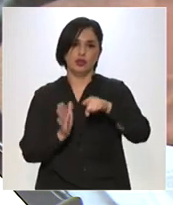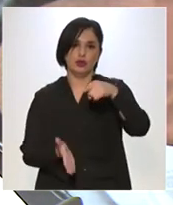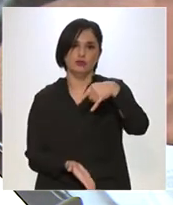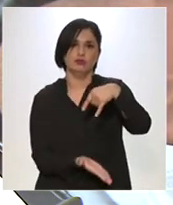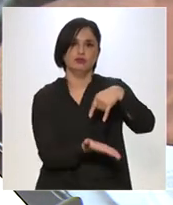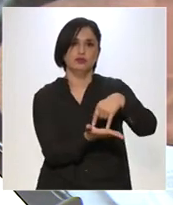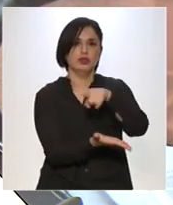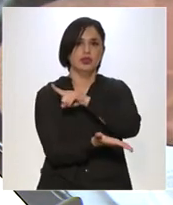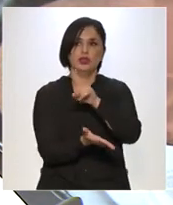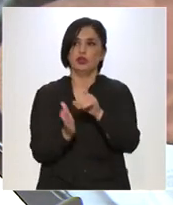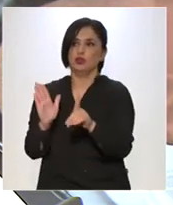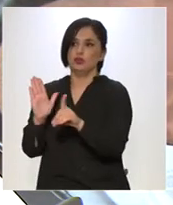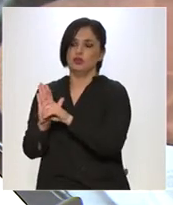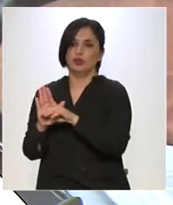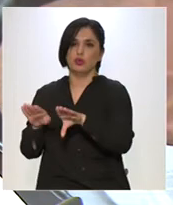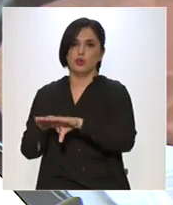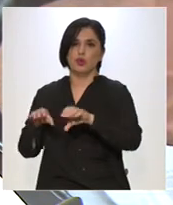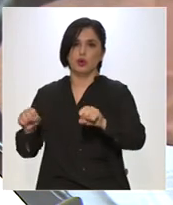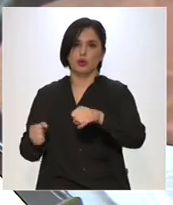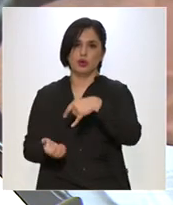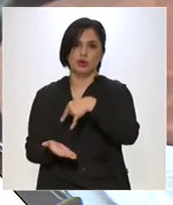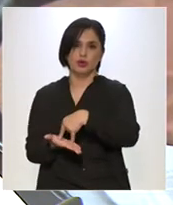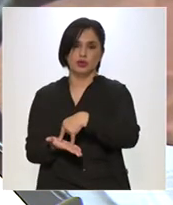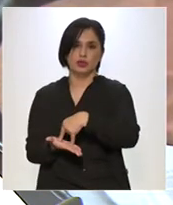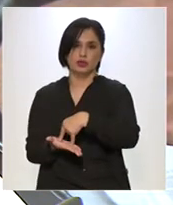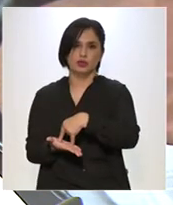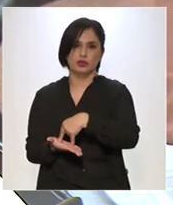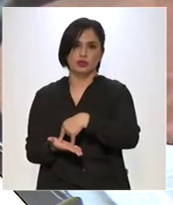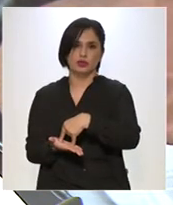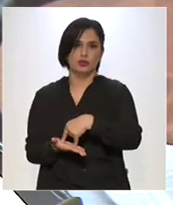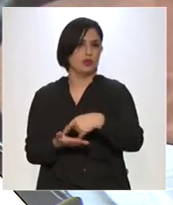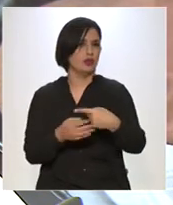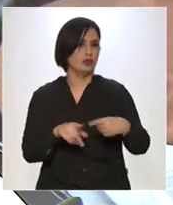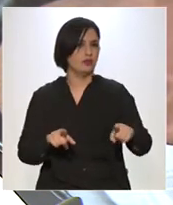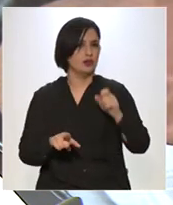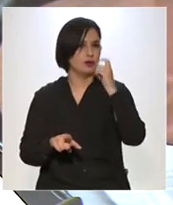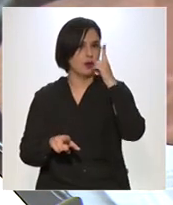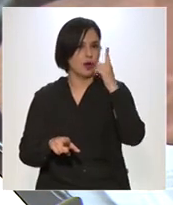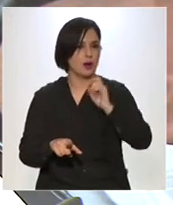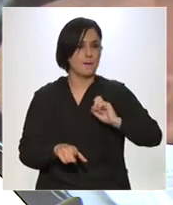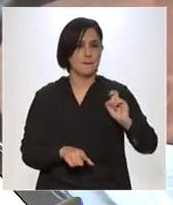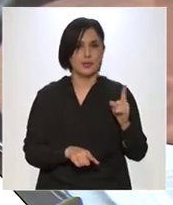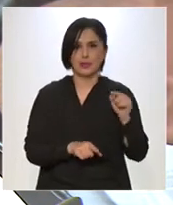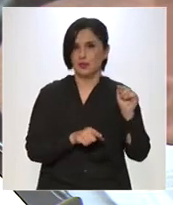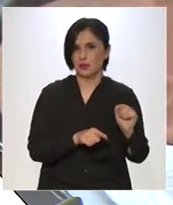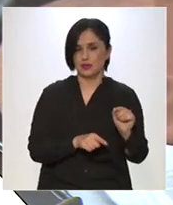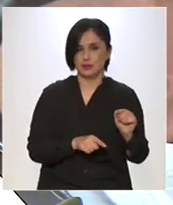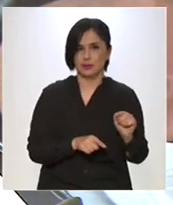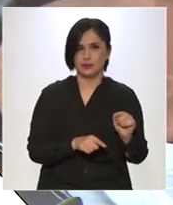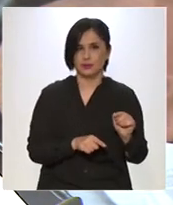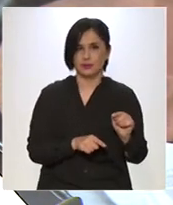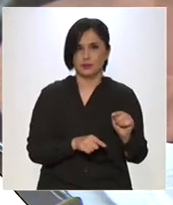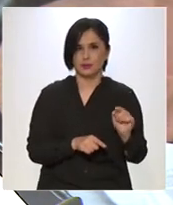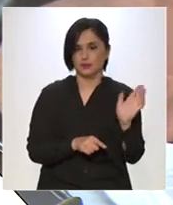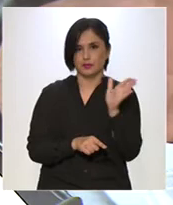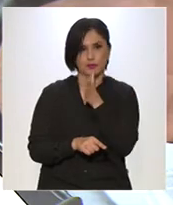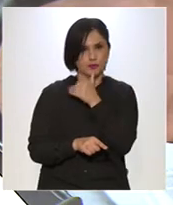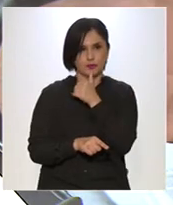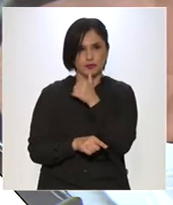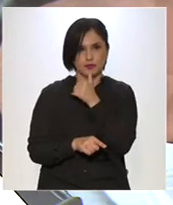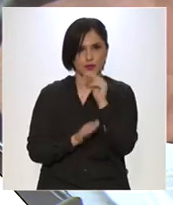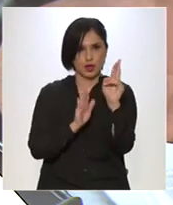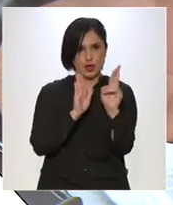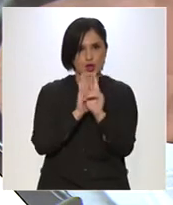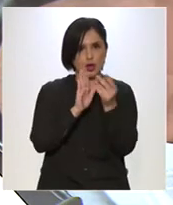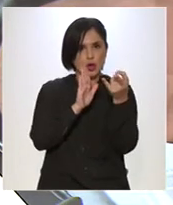y no por decreto o por un acuerdo del Congreso Nacional radica en que, en primer lugar, no existe un registro